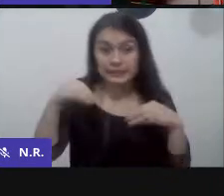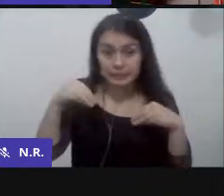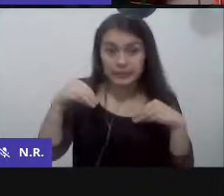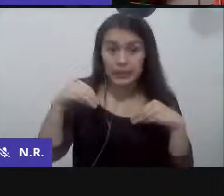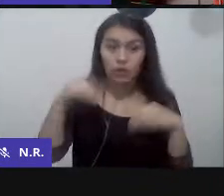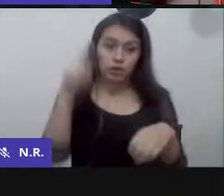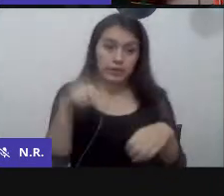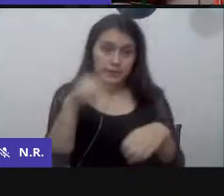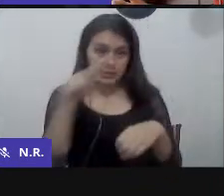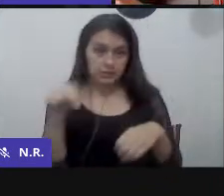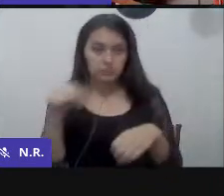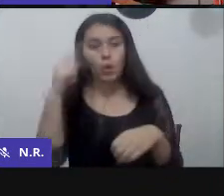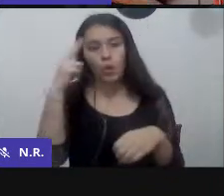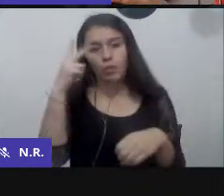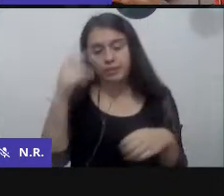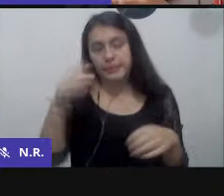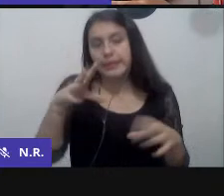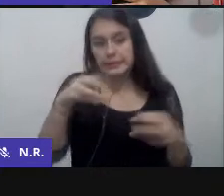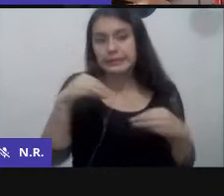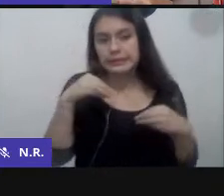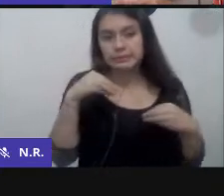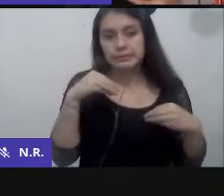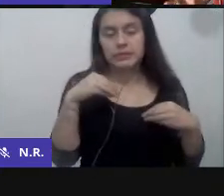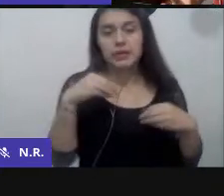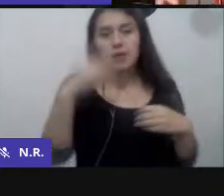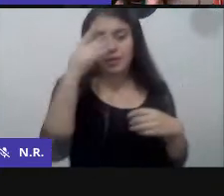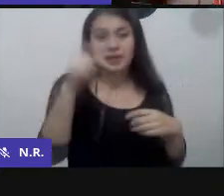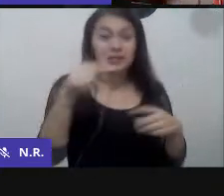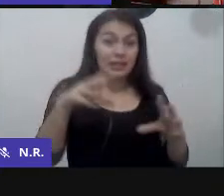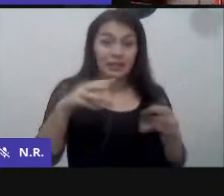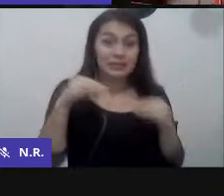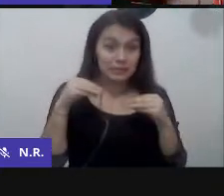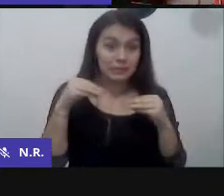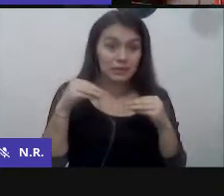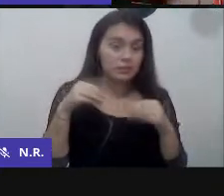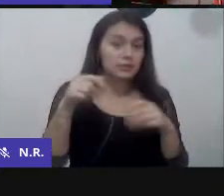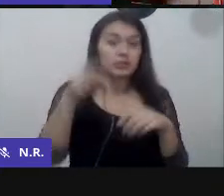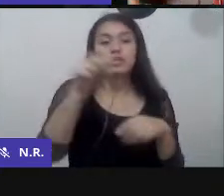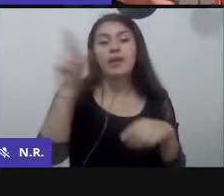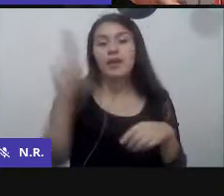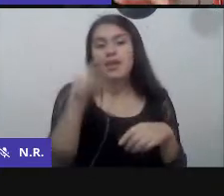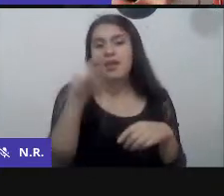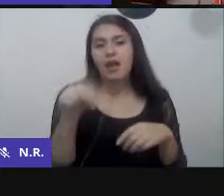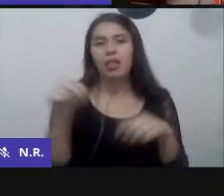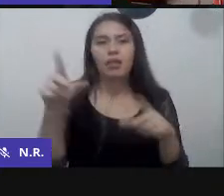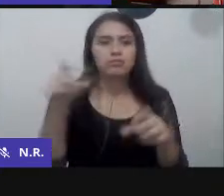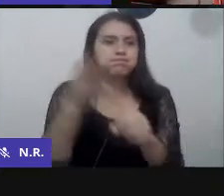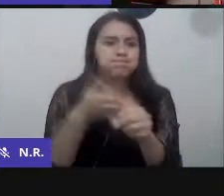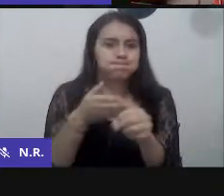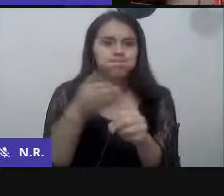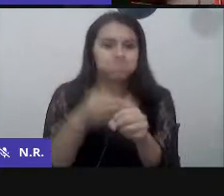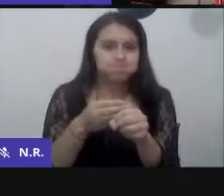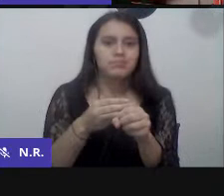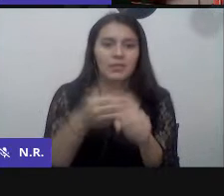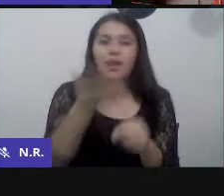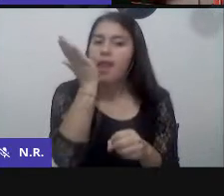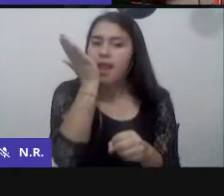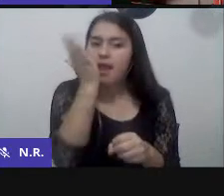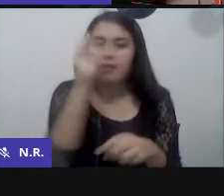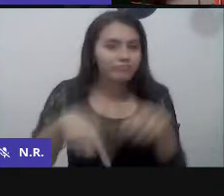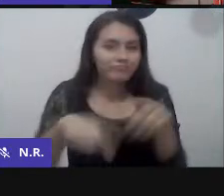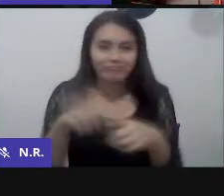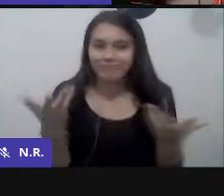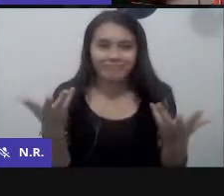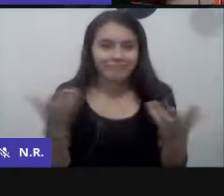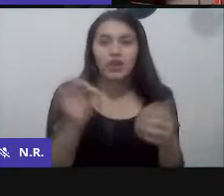importante porque si no le damos permiso a estos mensajes que nos salen acá, pues no